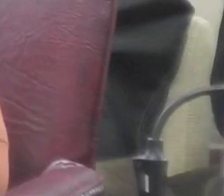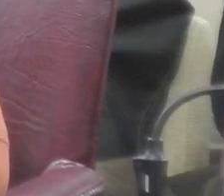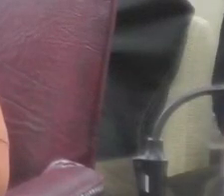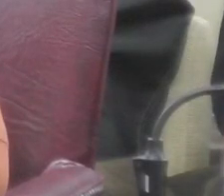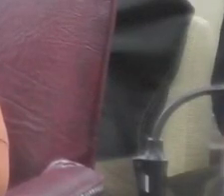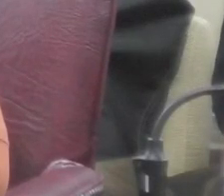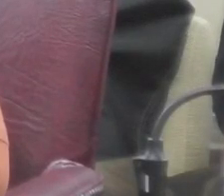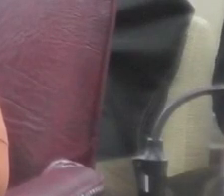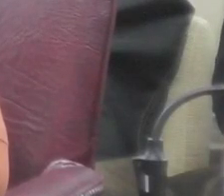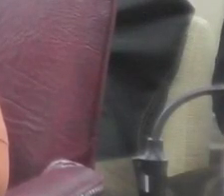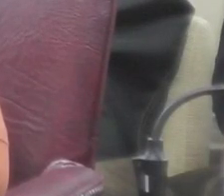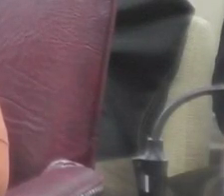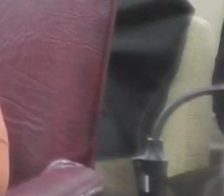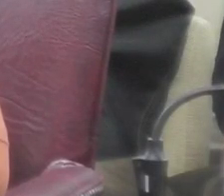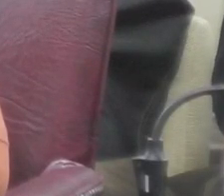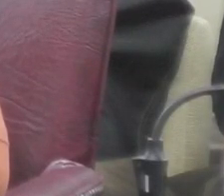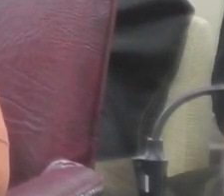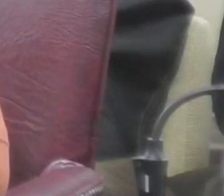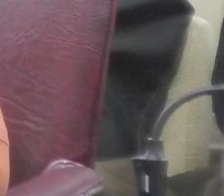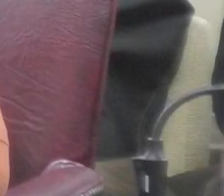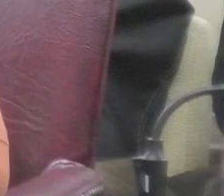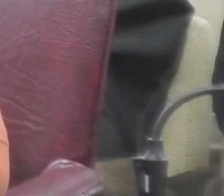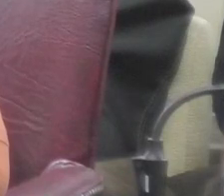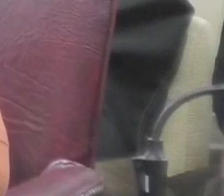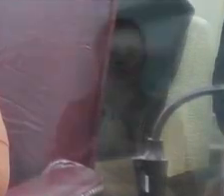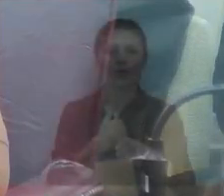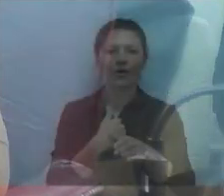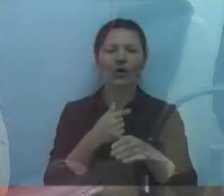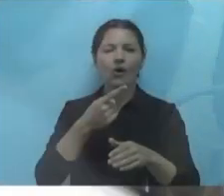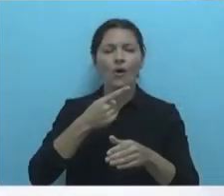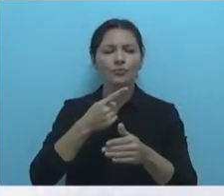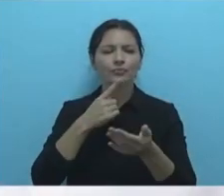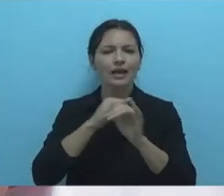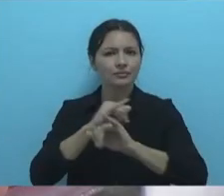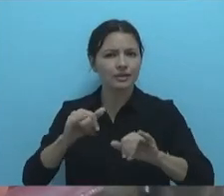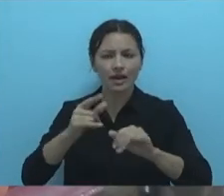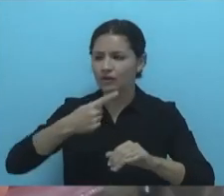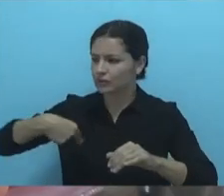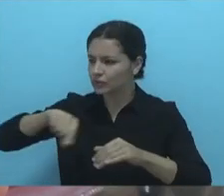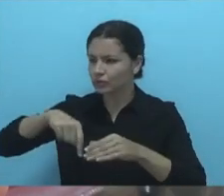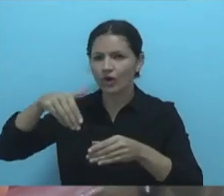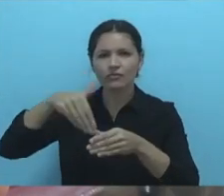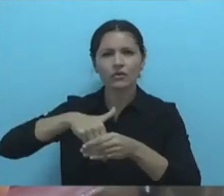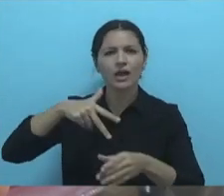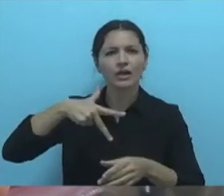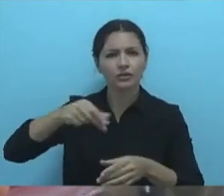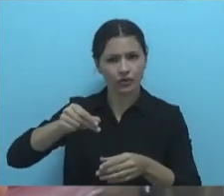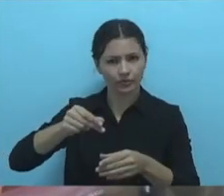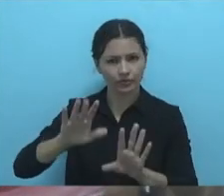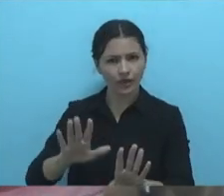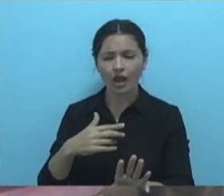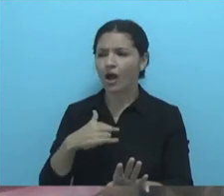votación voy a fundamentar el voto negativo del bloque vida y familia este proyecto